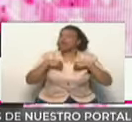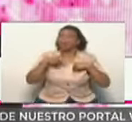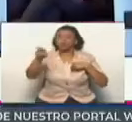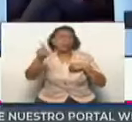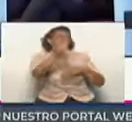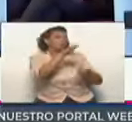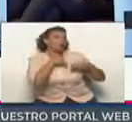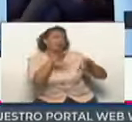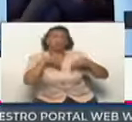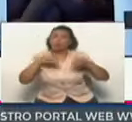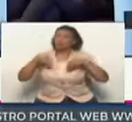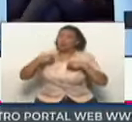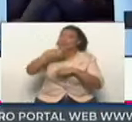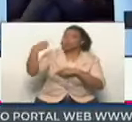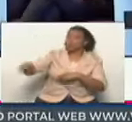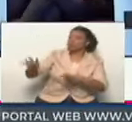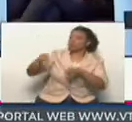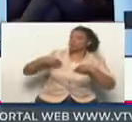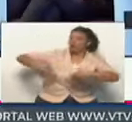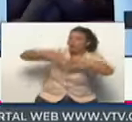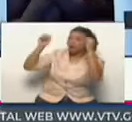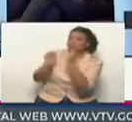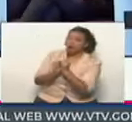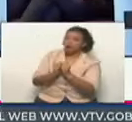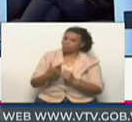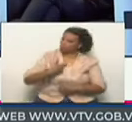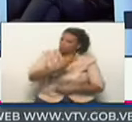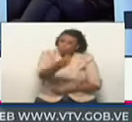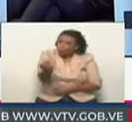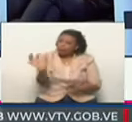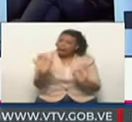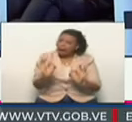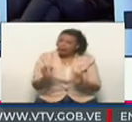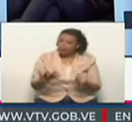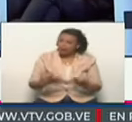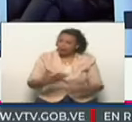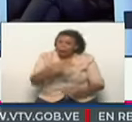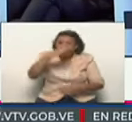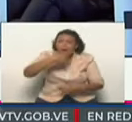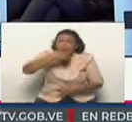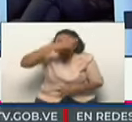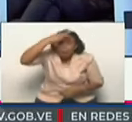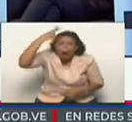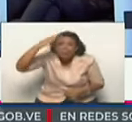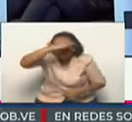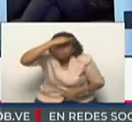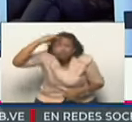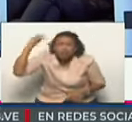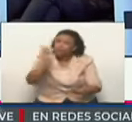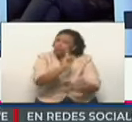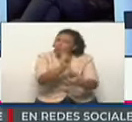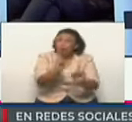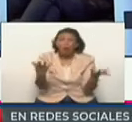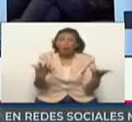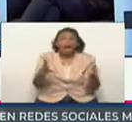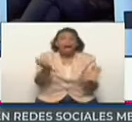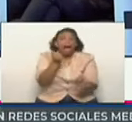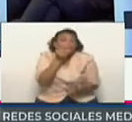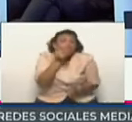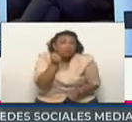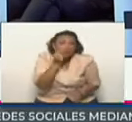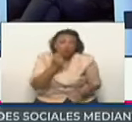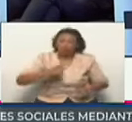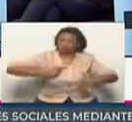no te reconozco, Rusia, voy en guerra contigo? No, nadie se cala eso. Ya nadie quiere el mundo del abuso, del hegemonismo,